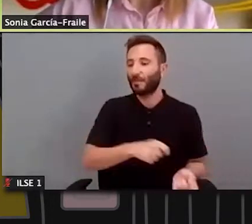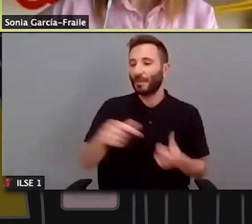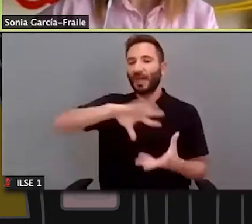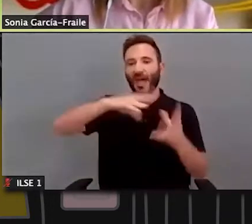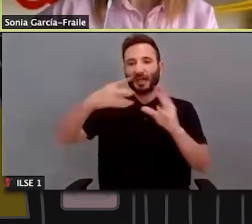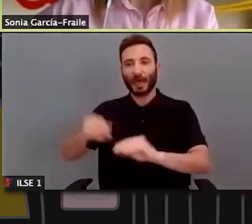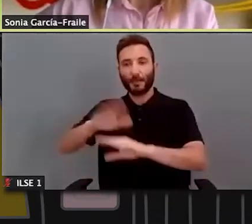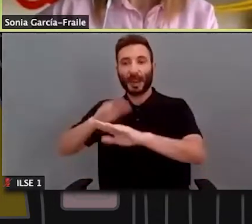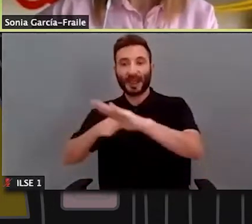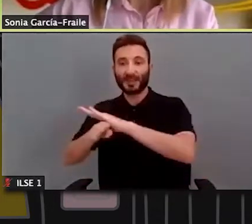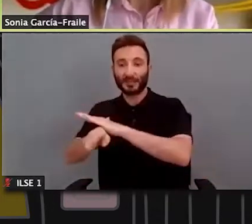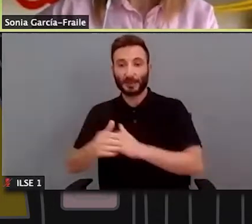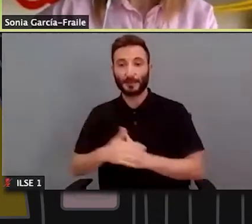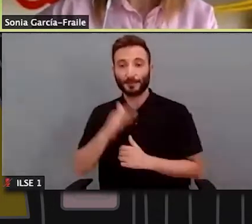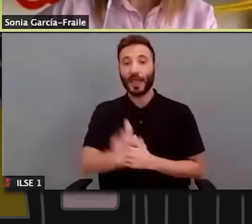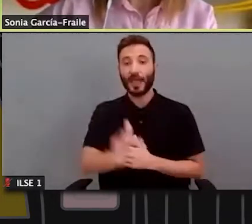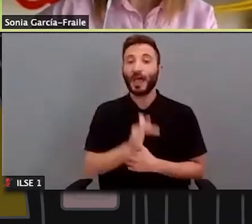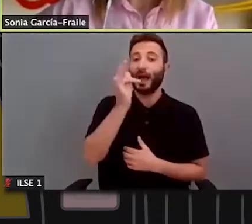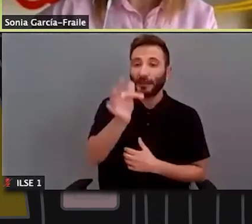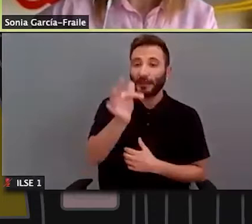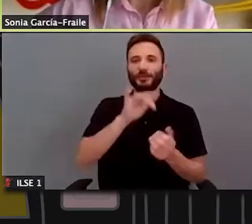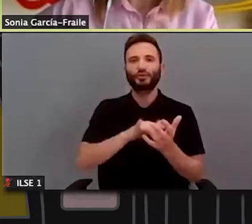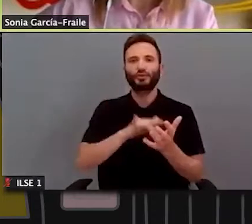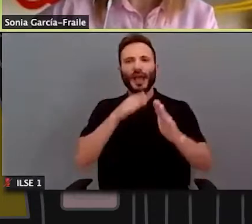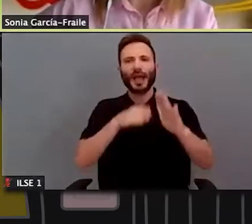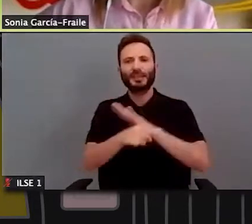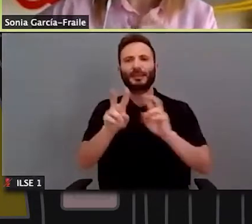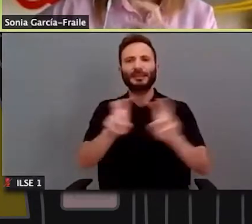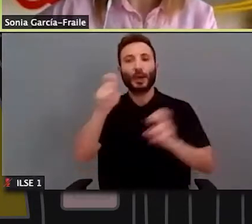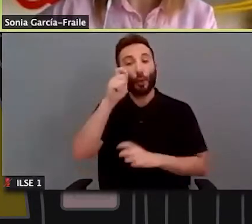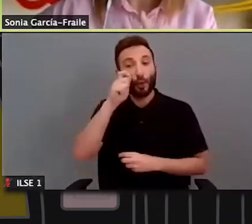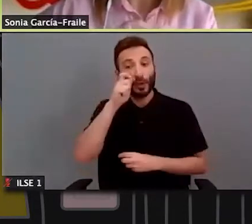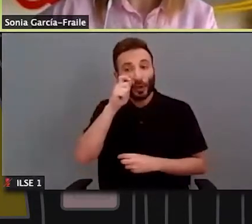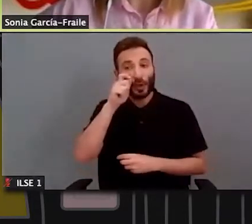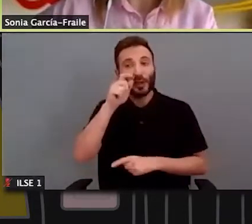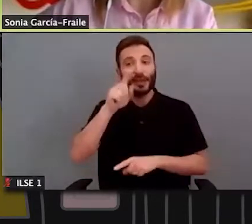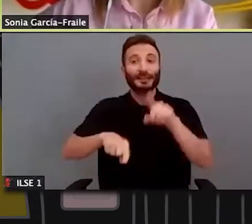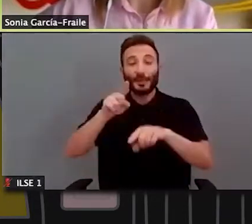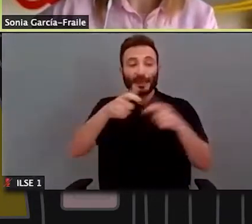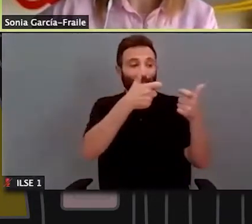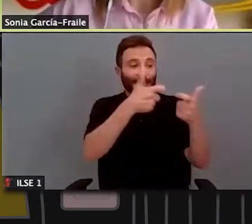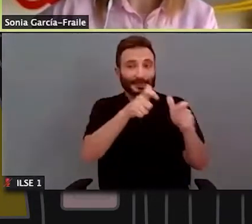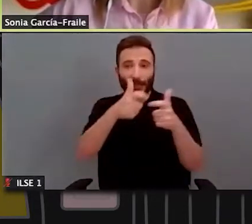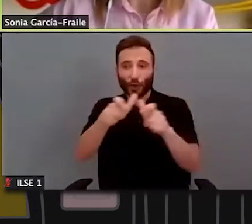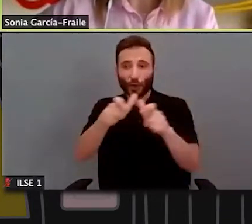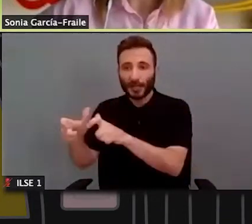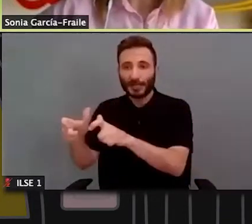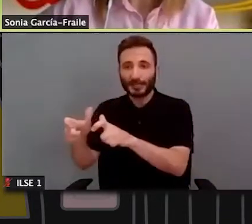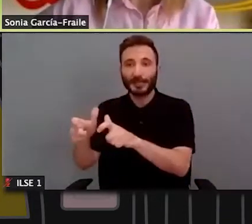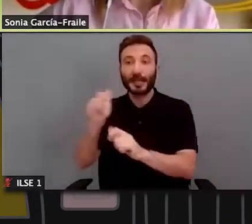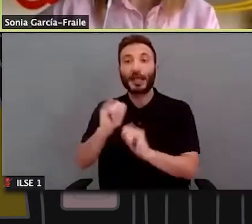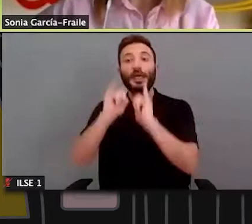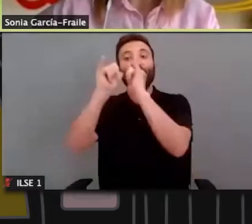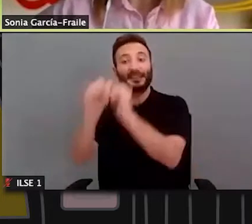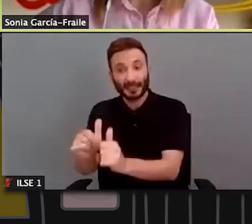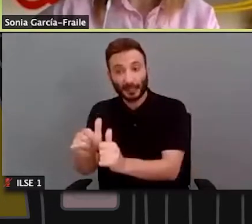accesibles. Además, la accesibilidad en un destino turístico depende en gran medida de la implicación de los gestores del destino, de